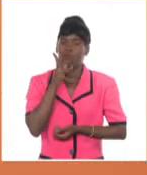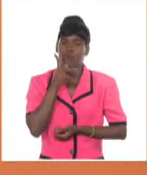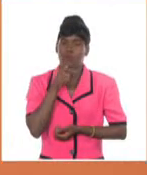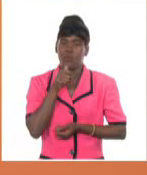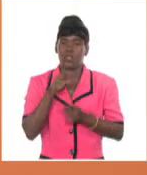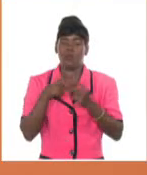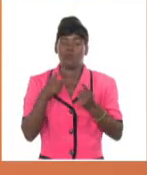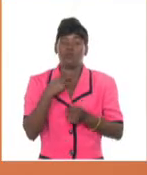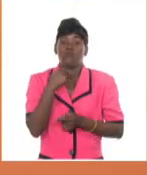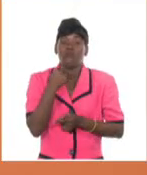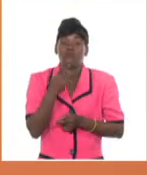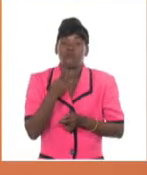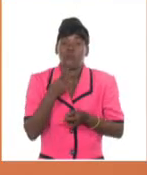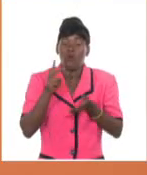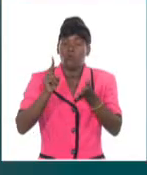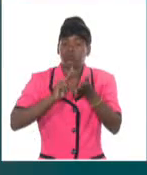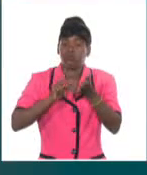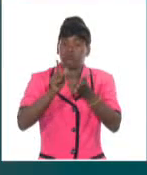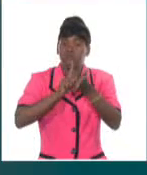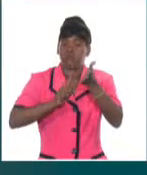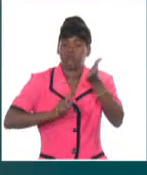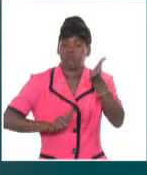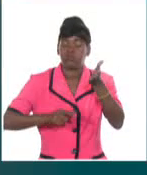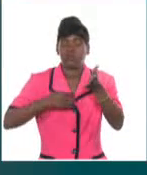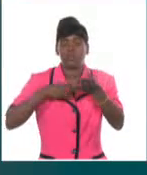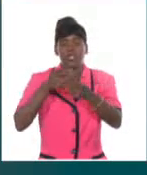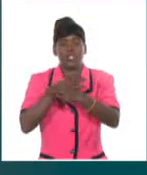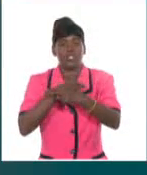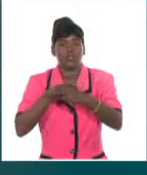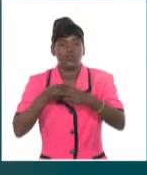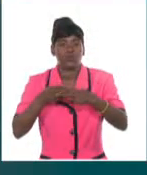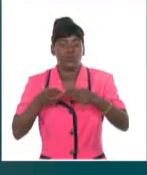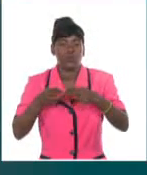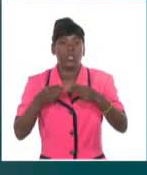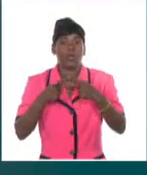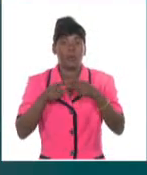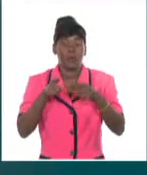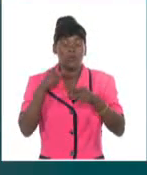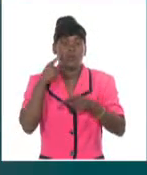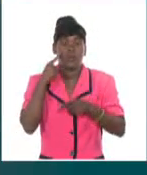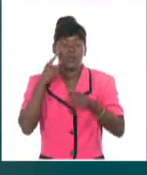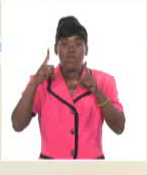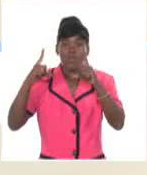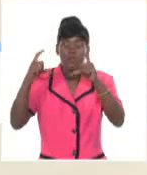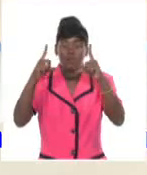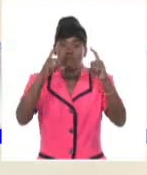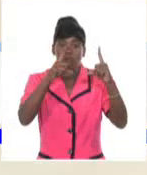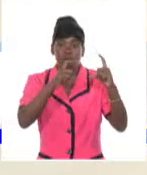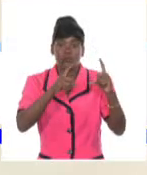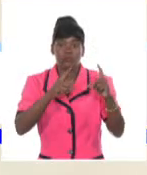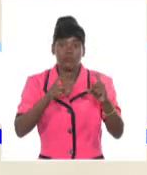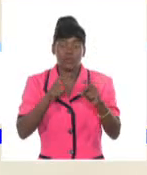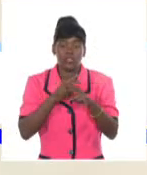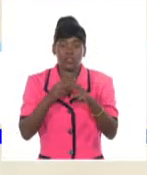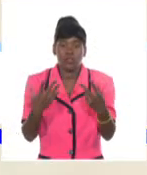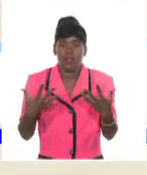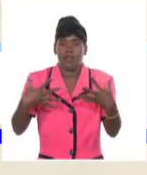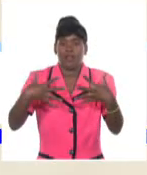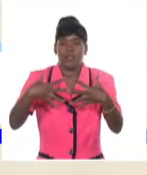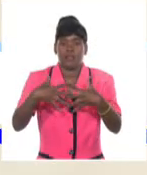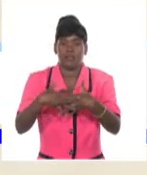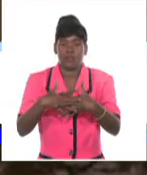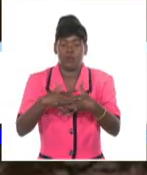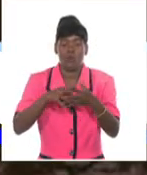Deviene testimonio, lírica, historia, cotidianidad, embeleso de imágenes e inagotable fabular con la gracia de un estilo de